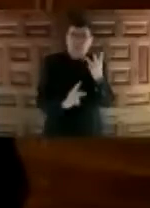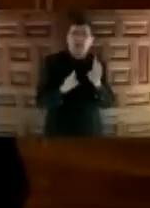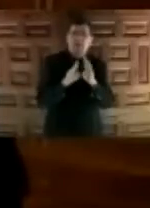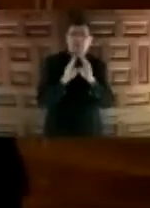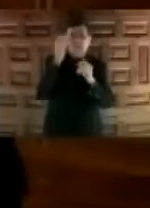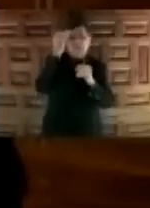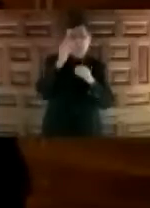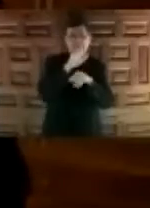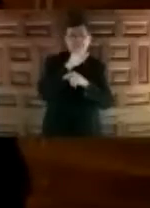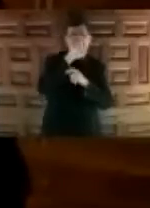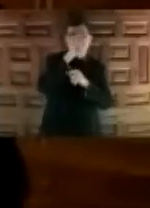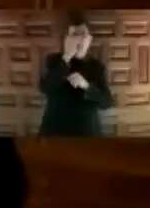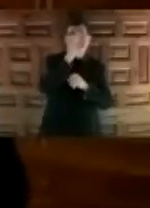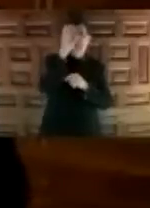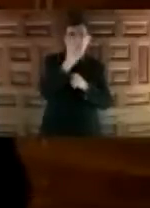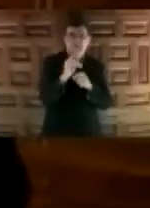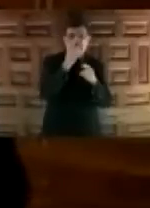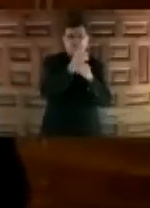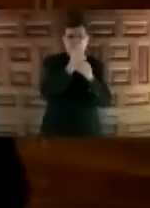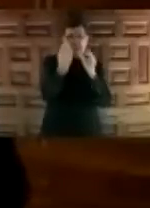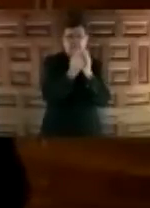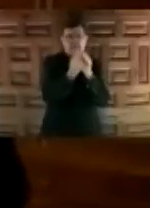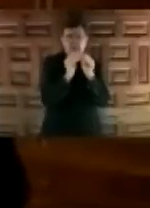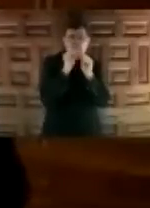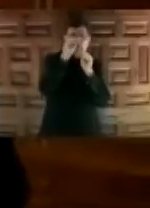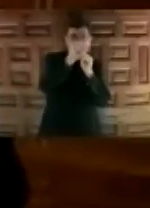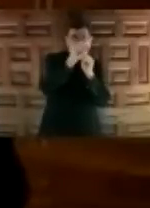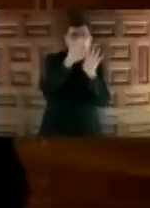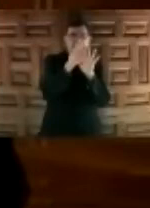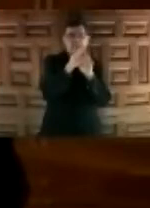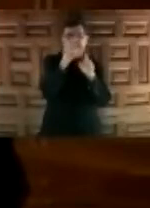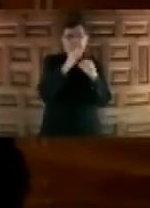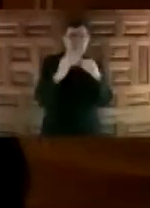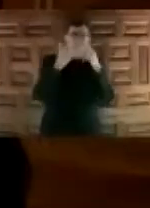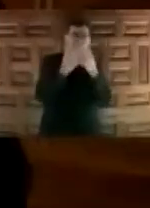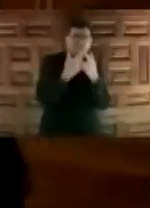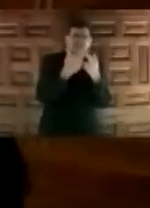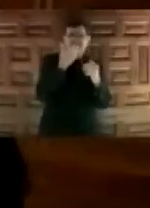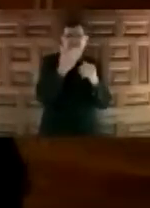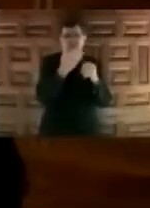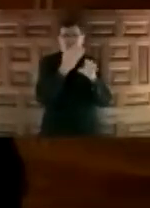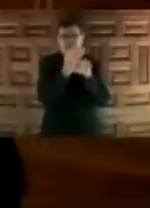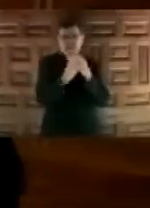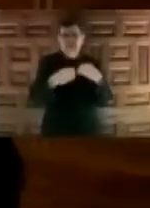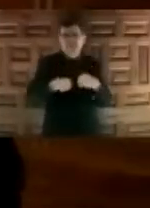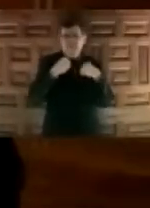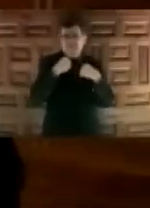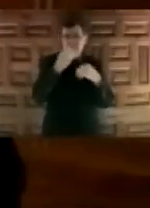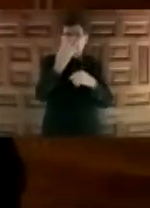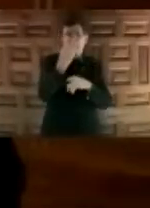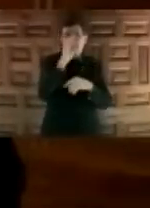de vigencia. El 1% viaja en primera clase con toda la comunidad y con superabundancia de medios de vida.